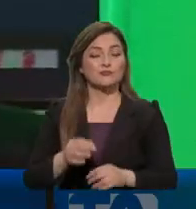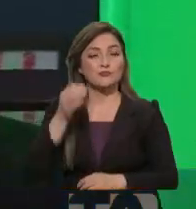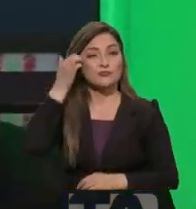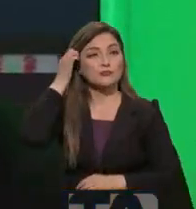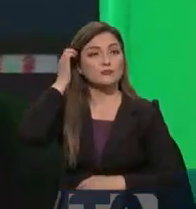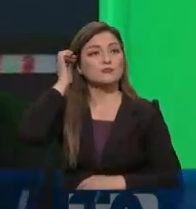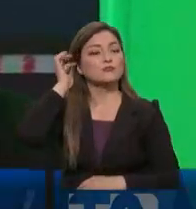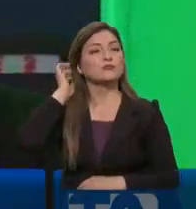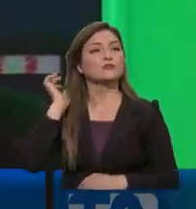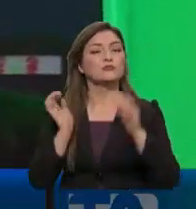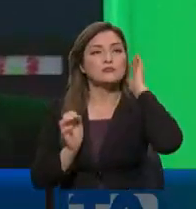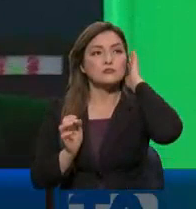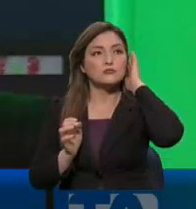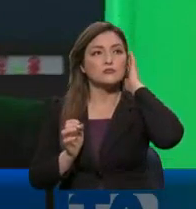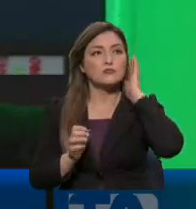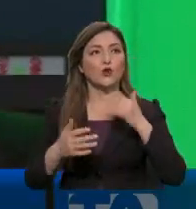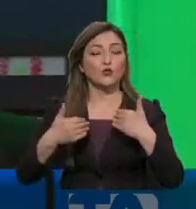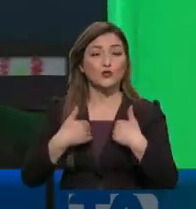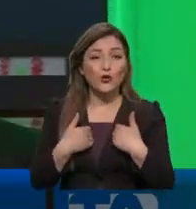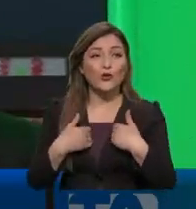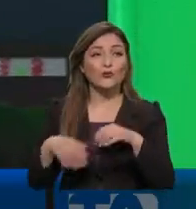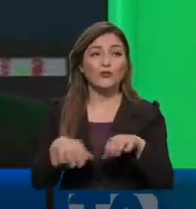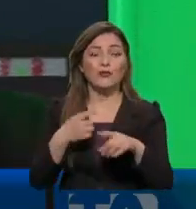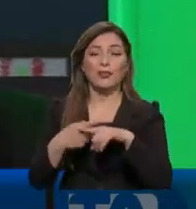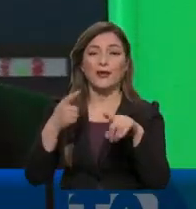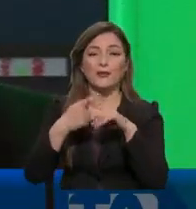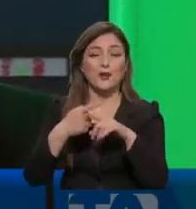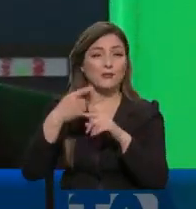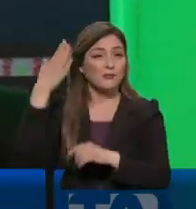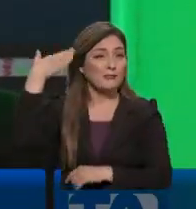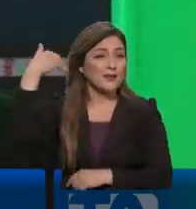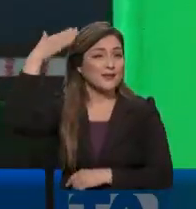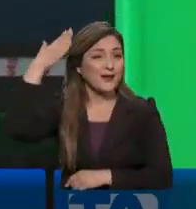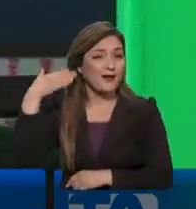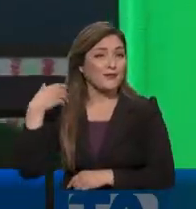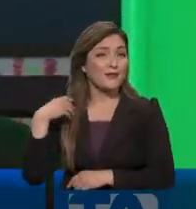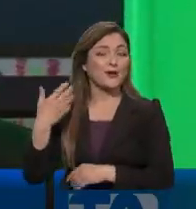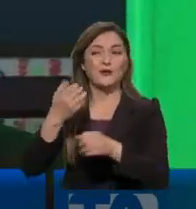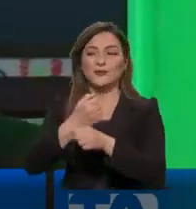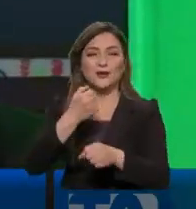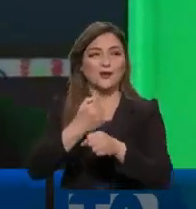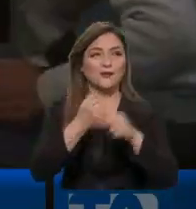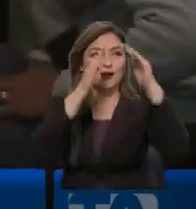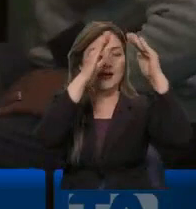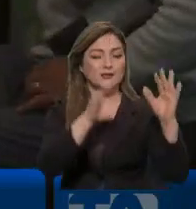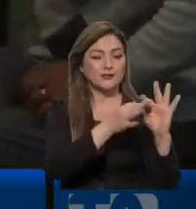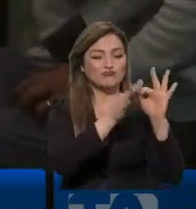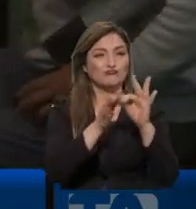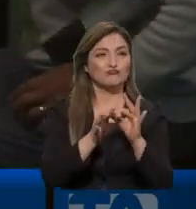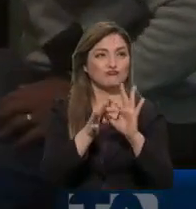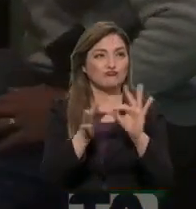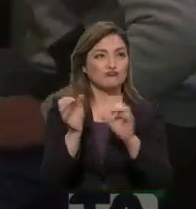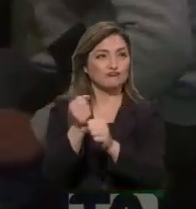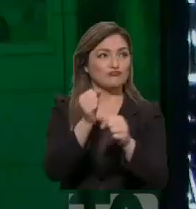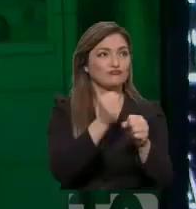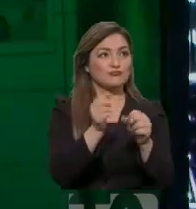tenido que hacer de todo, hasta irme a pintar cabello, arreglar casas, pero no he dejado morir de hambre a mi familia. Para